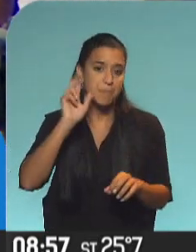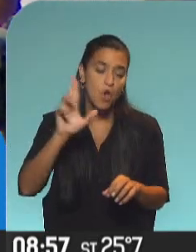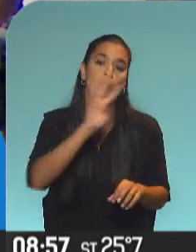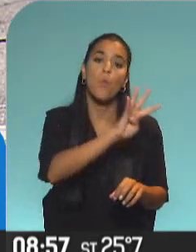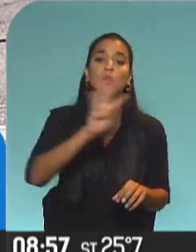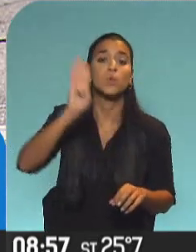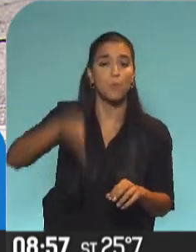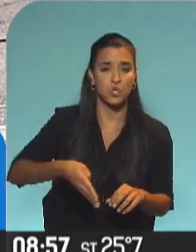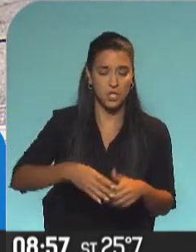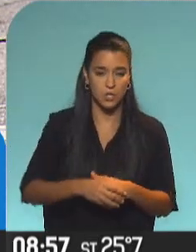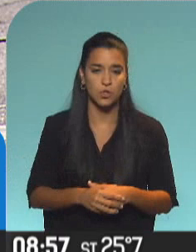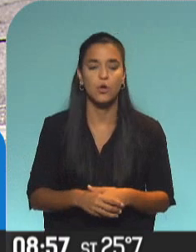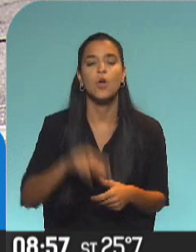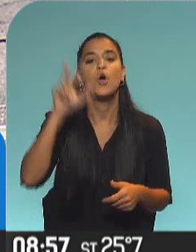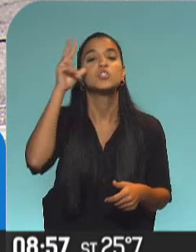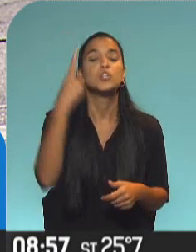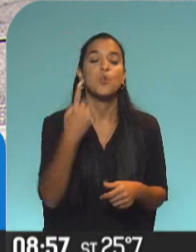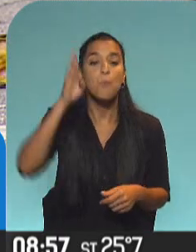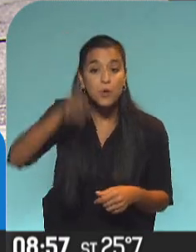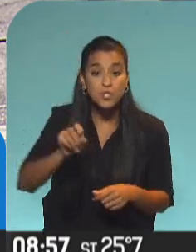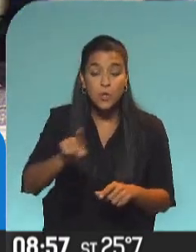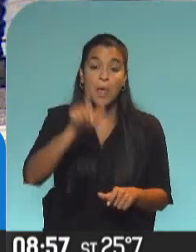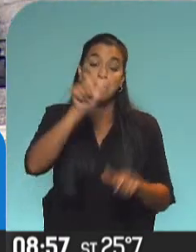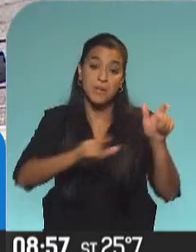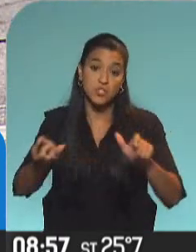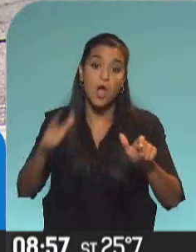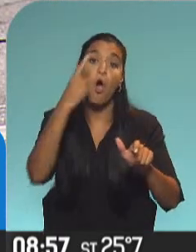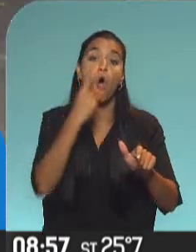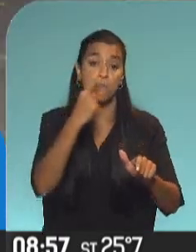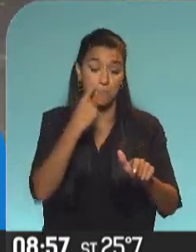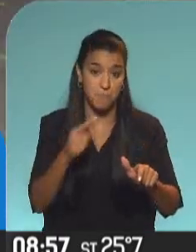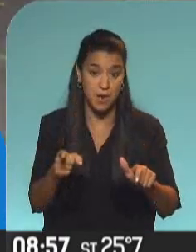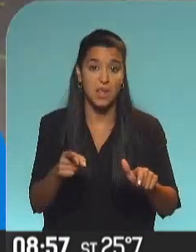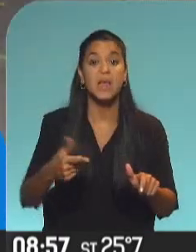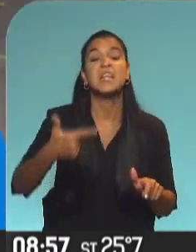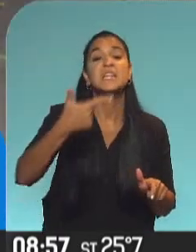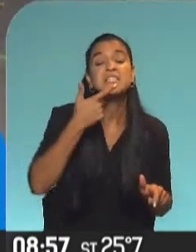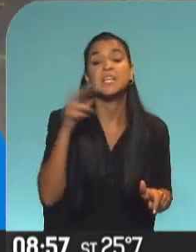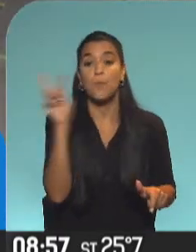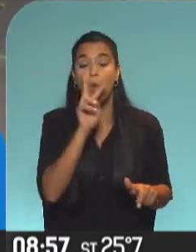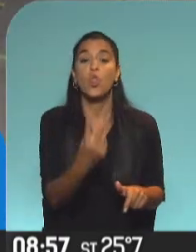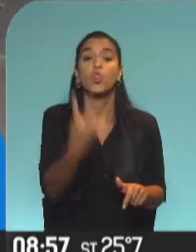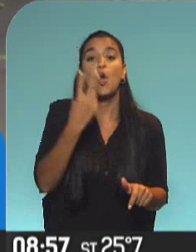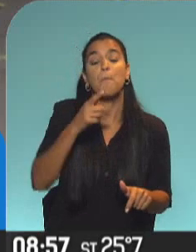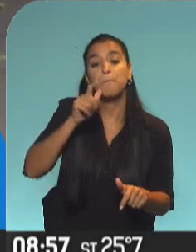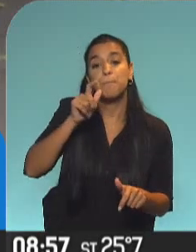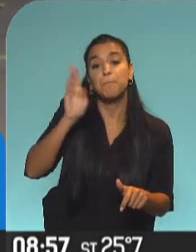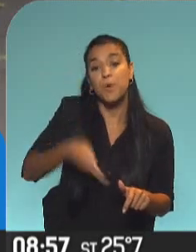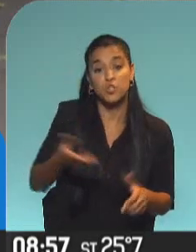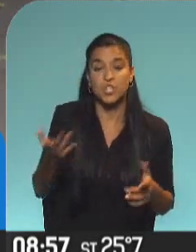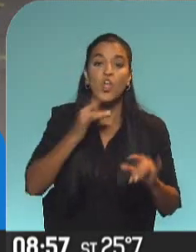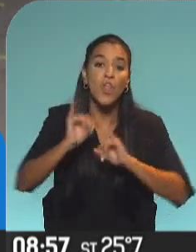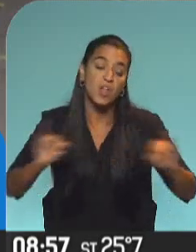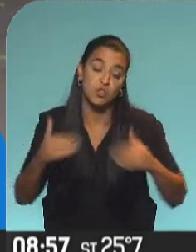44% el 81% de las personas eran varones del 17 las mujeres y el 2% no hay